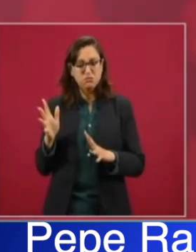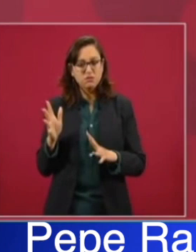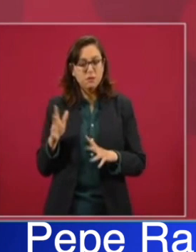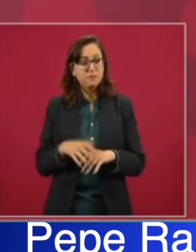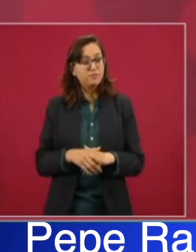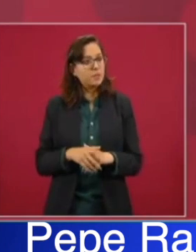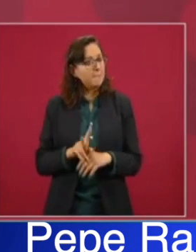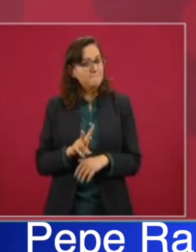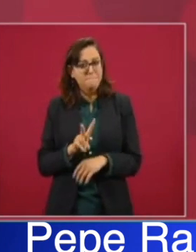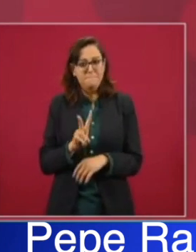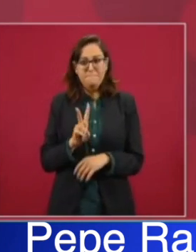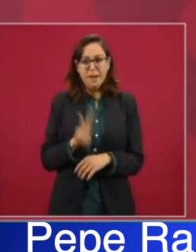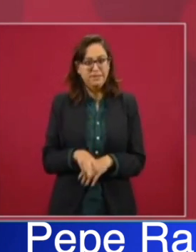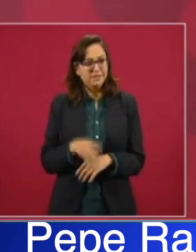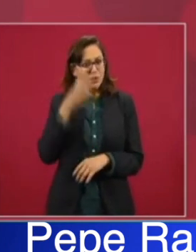muy destructivo,